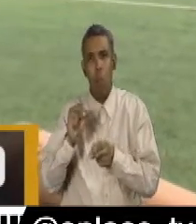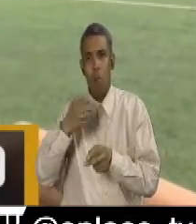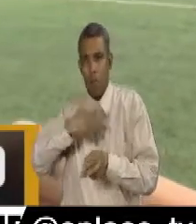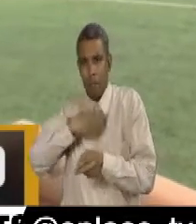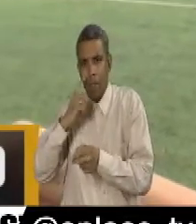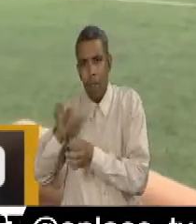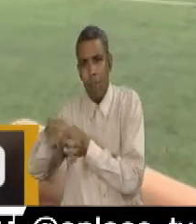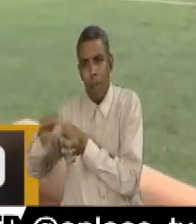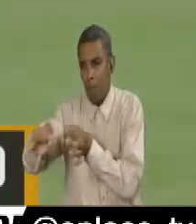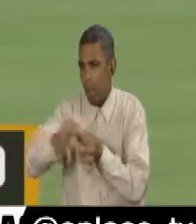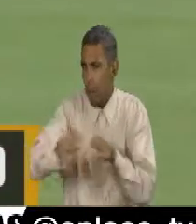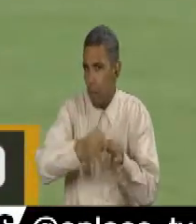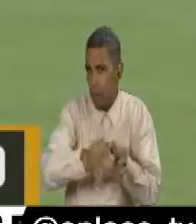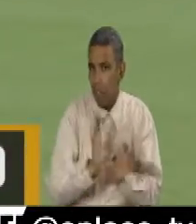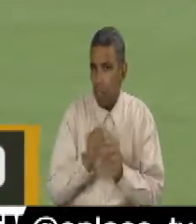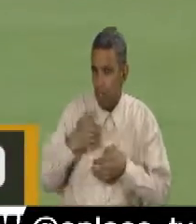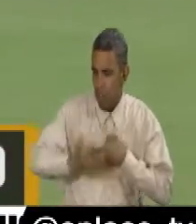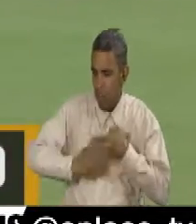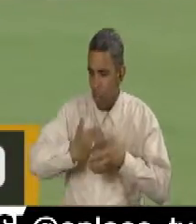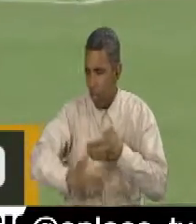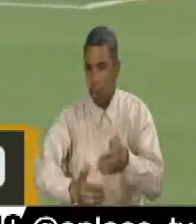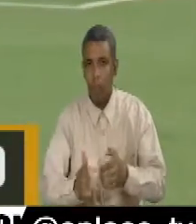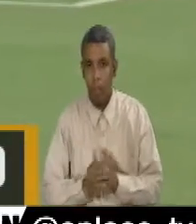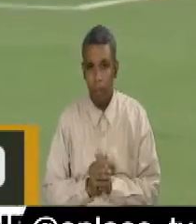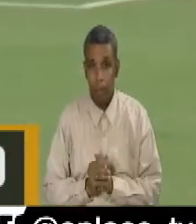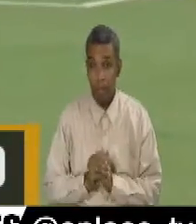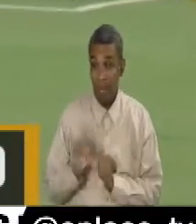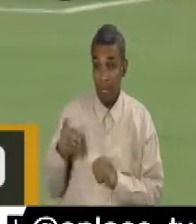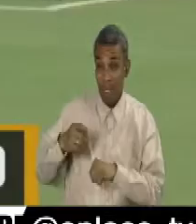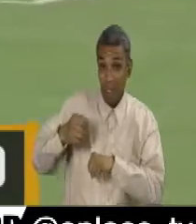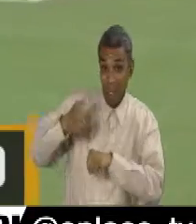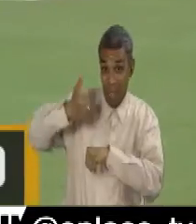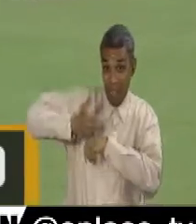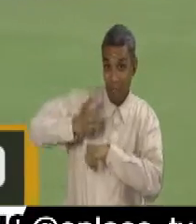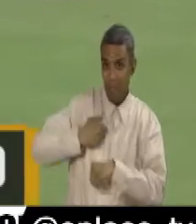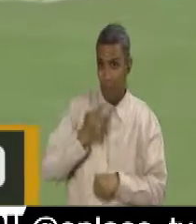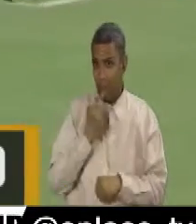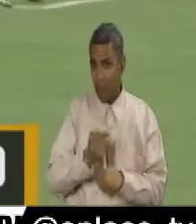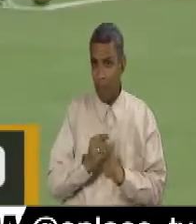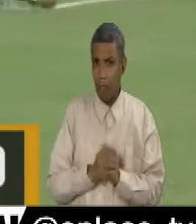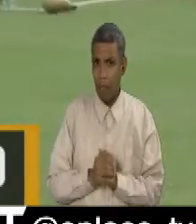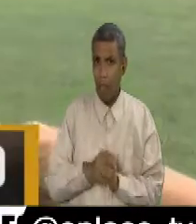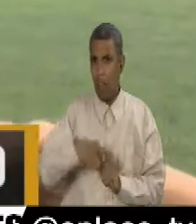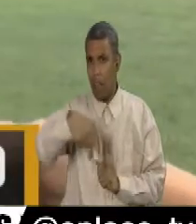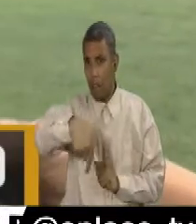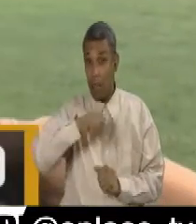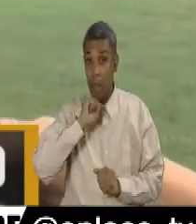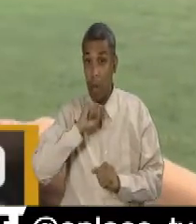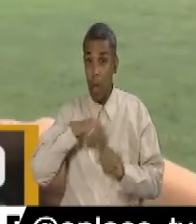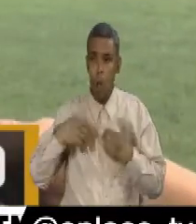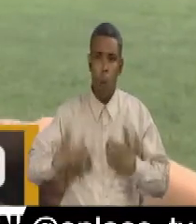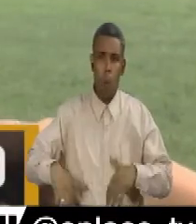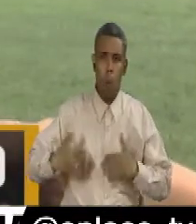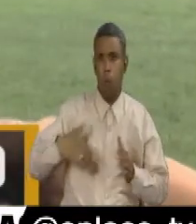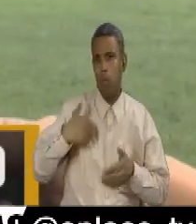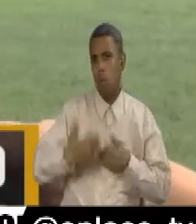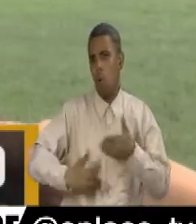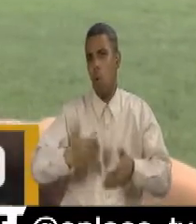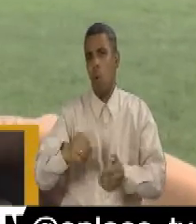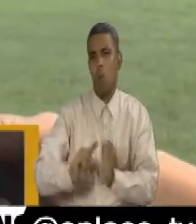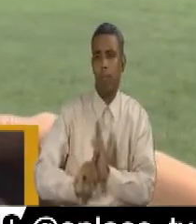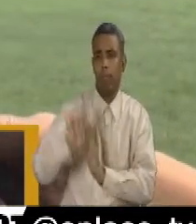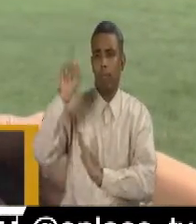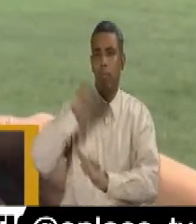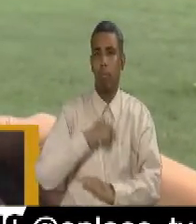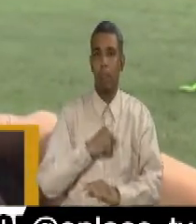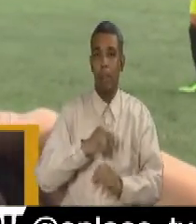poco a poco ir llevando un proceso. El preparador destacó la calidad técnica que ha ido adquiriendo el fútbol femenino en la ciudad. Porque están participando lo que